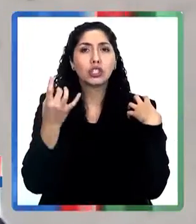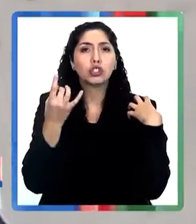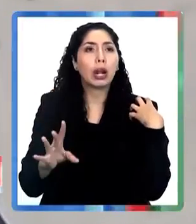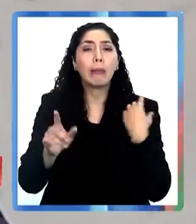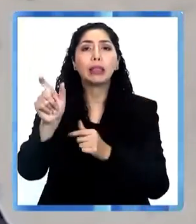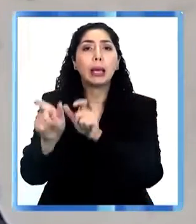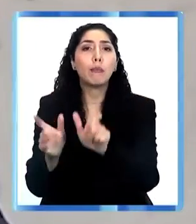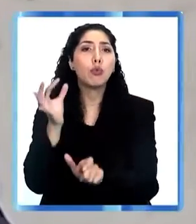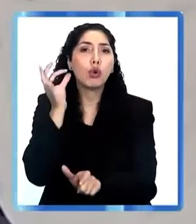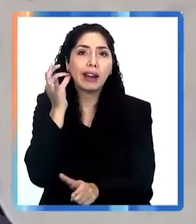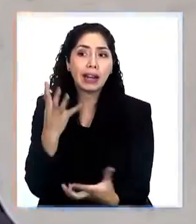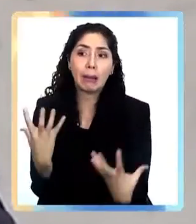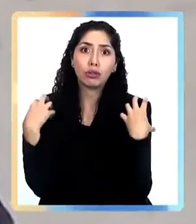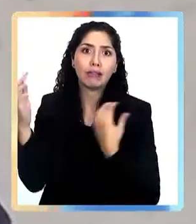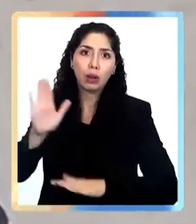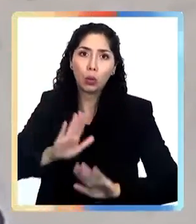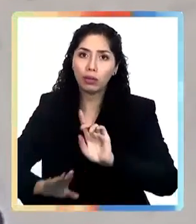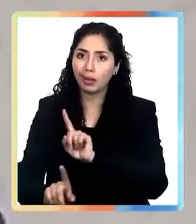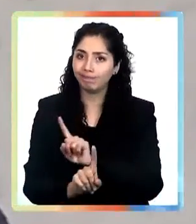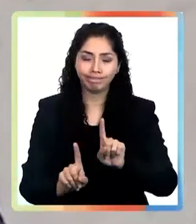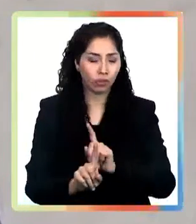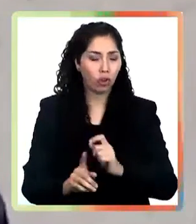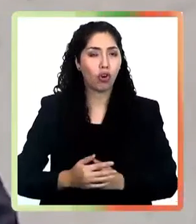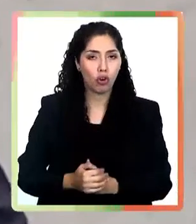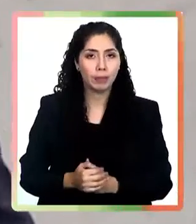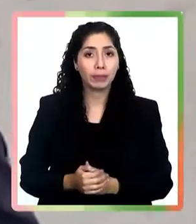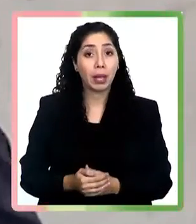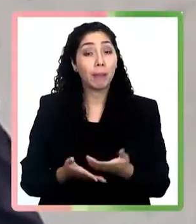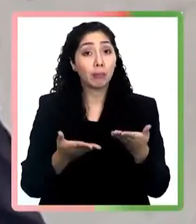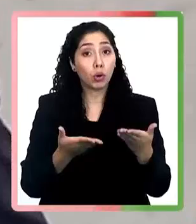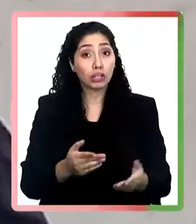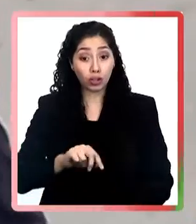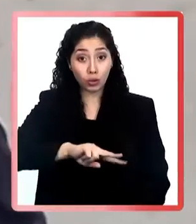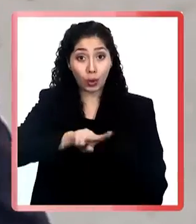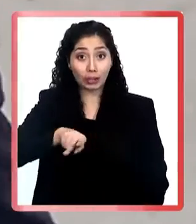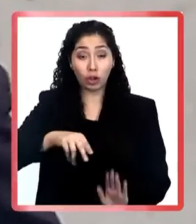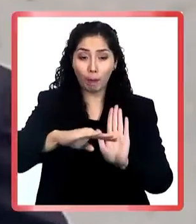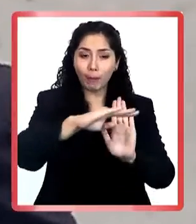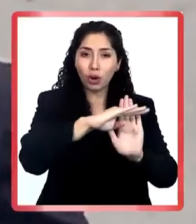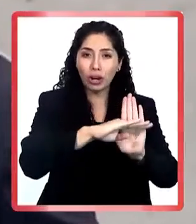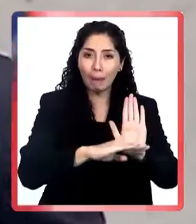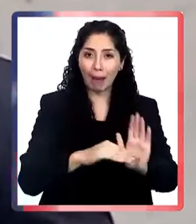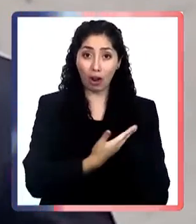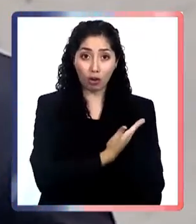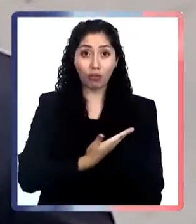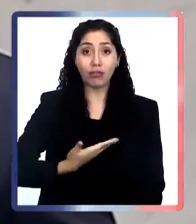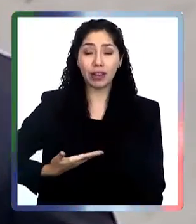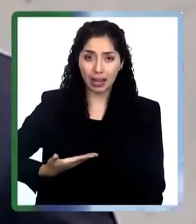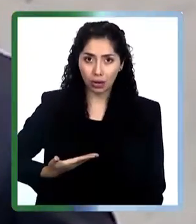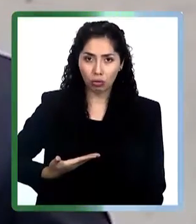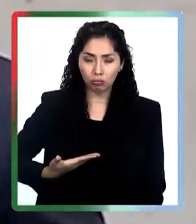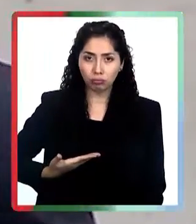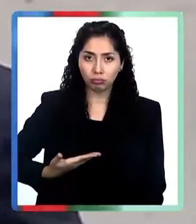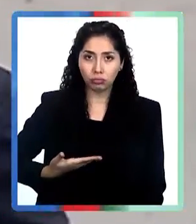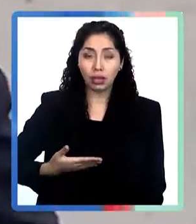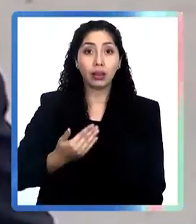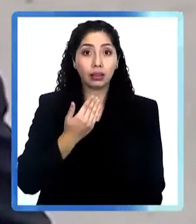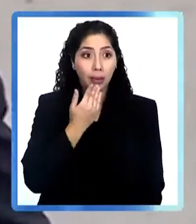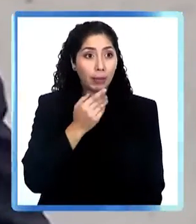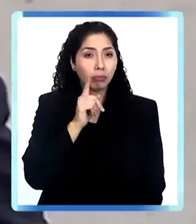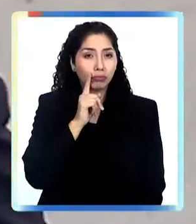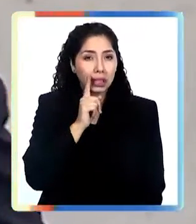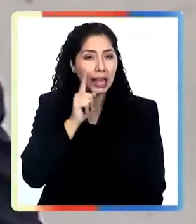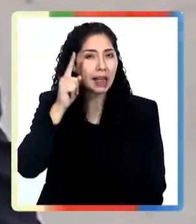millones de mujeres y es por esto que siguiendo nuestro programa de gobierno que a su vez se nutre